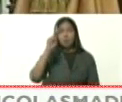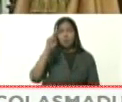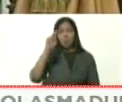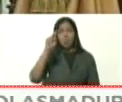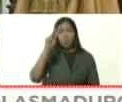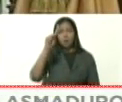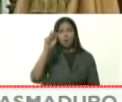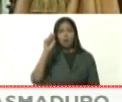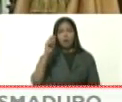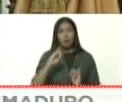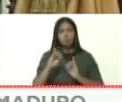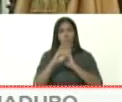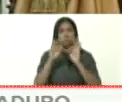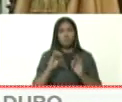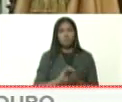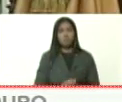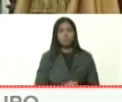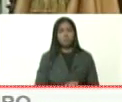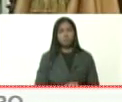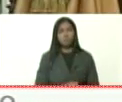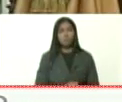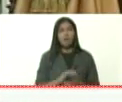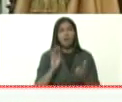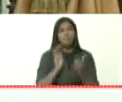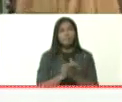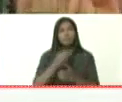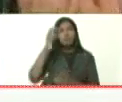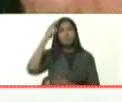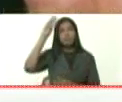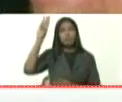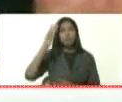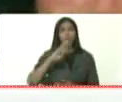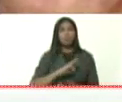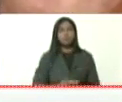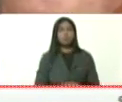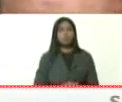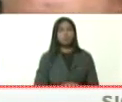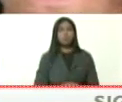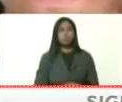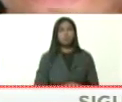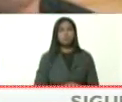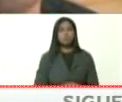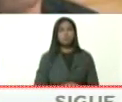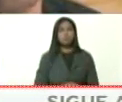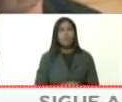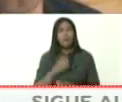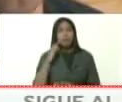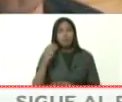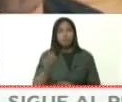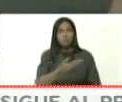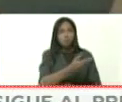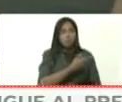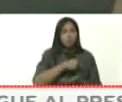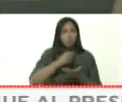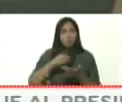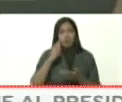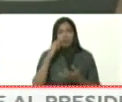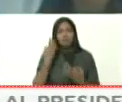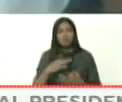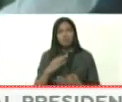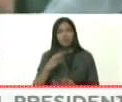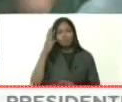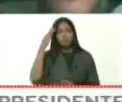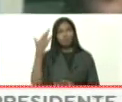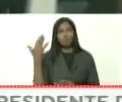Damaris, compatriota, compañera cubana, que recoge en el documental La Realidad de un